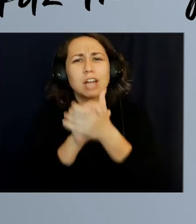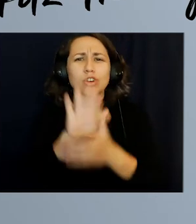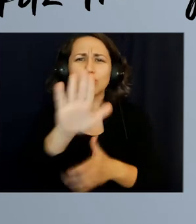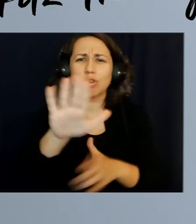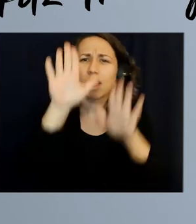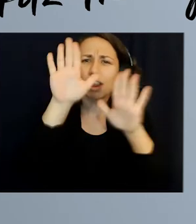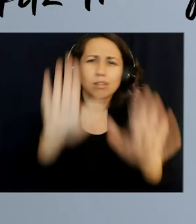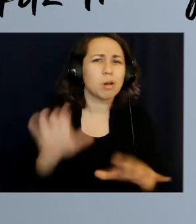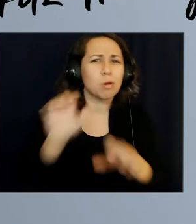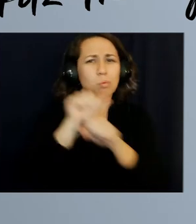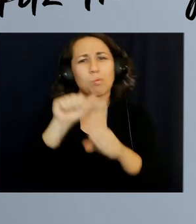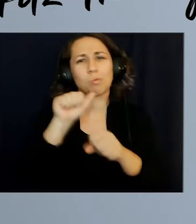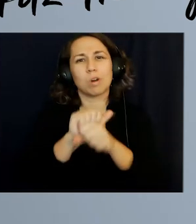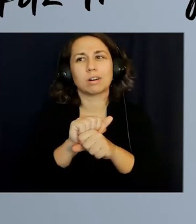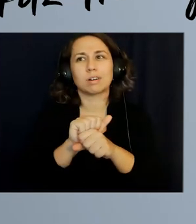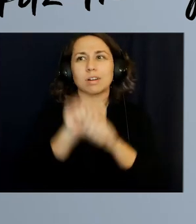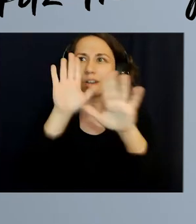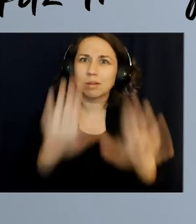maravillosos.